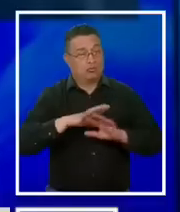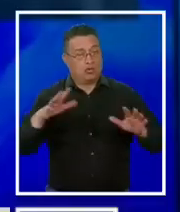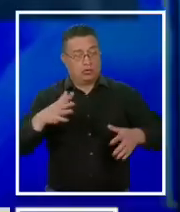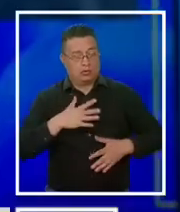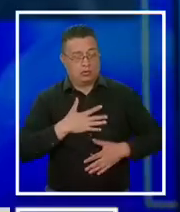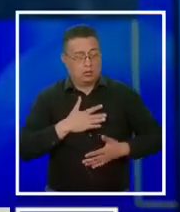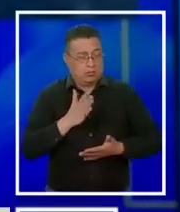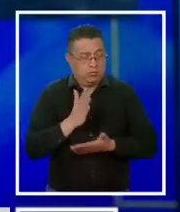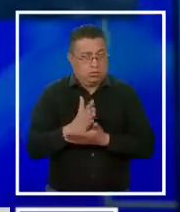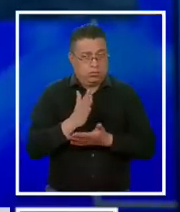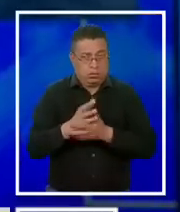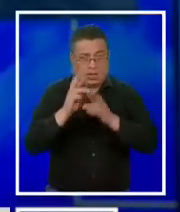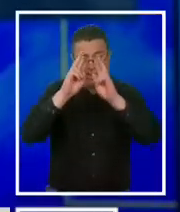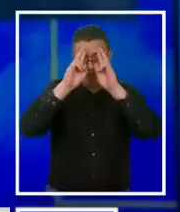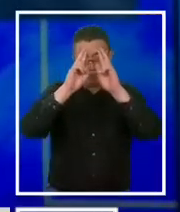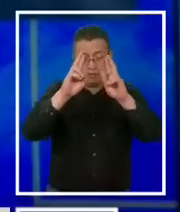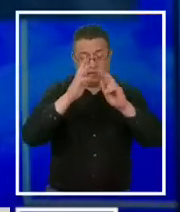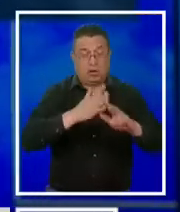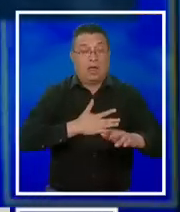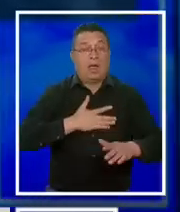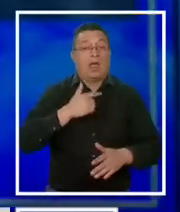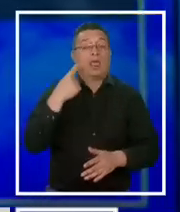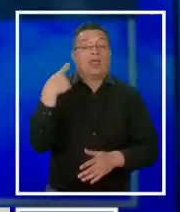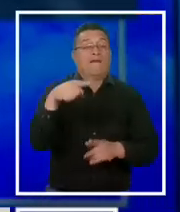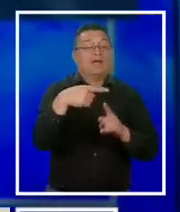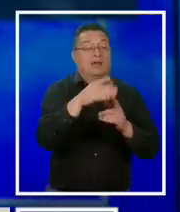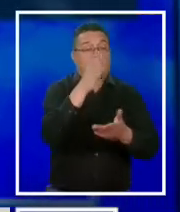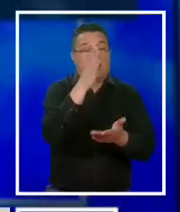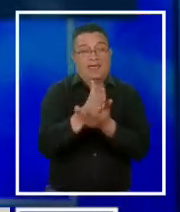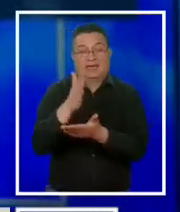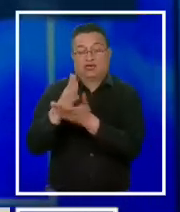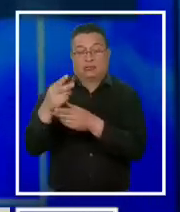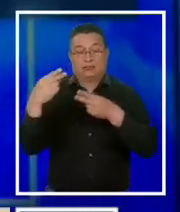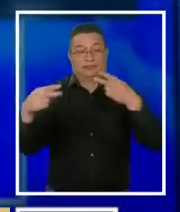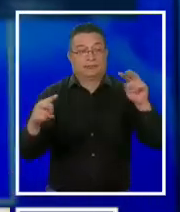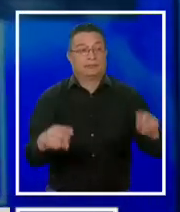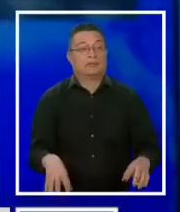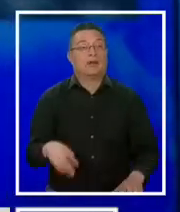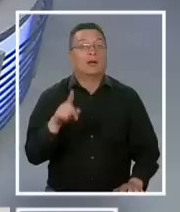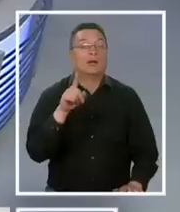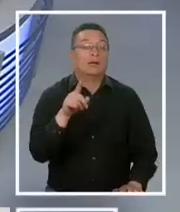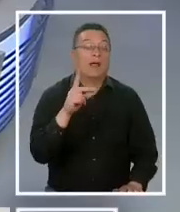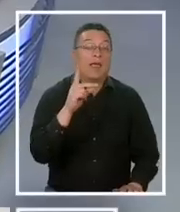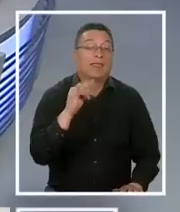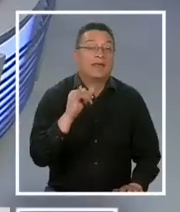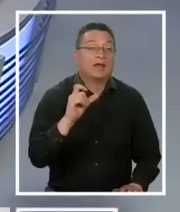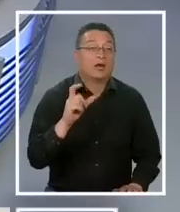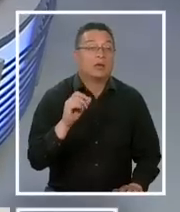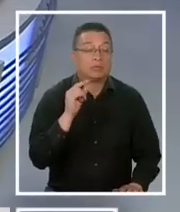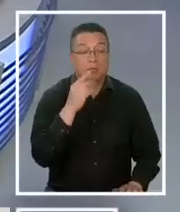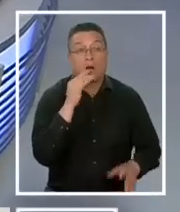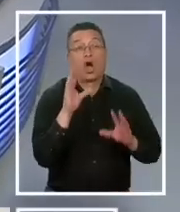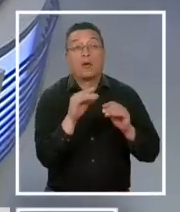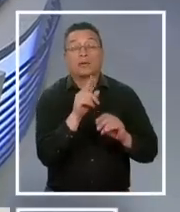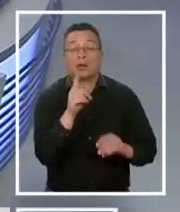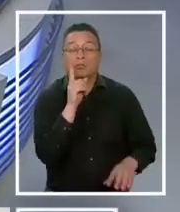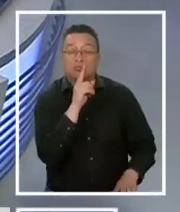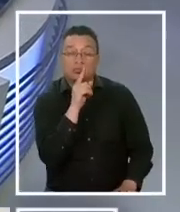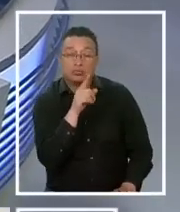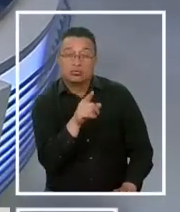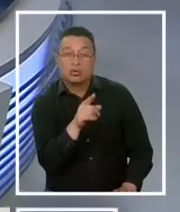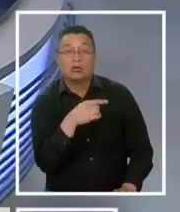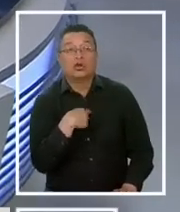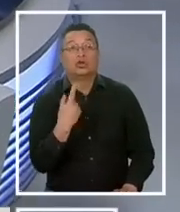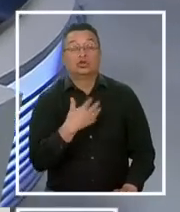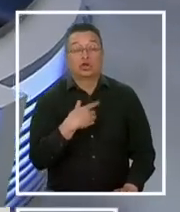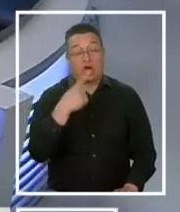estrictos en el respeto de la autonomía del del senador Diego hacer un comentario final de este yo creo